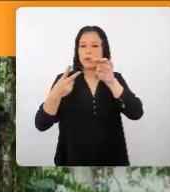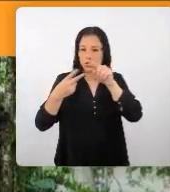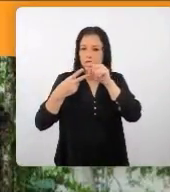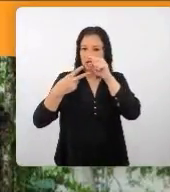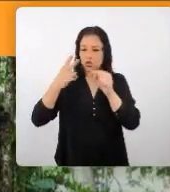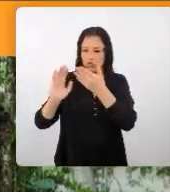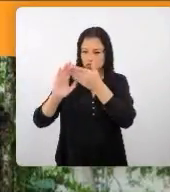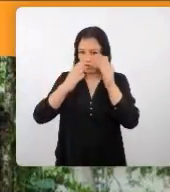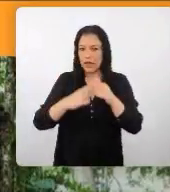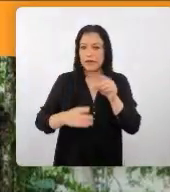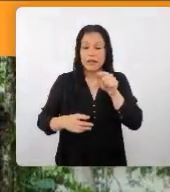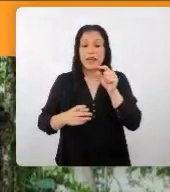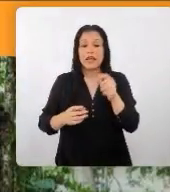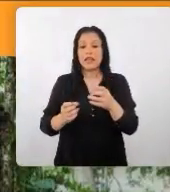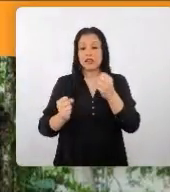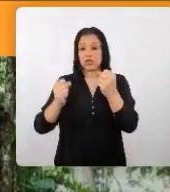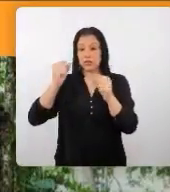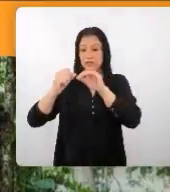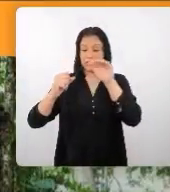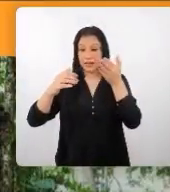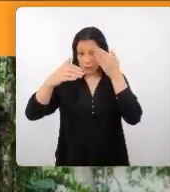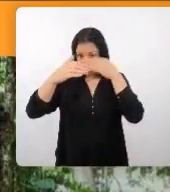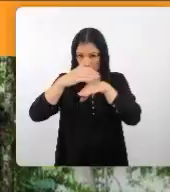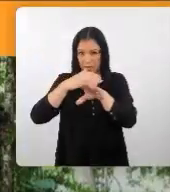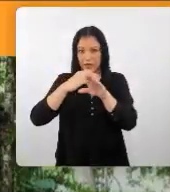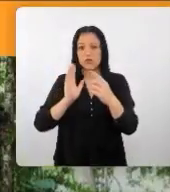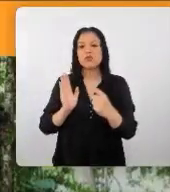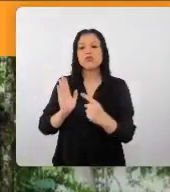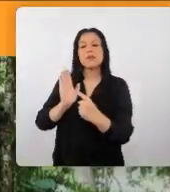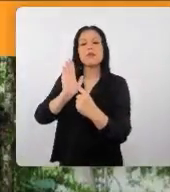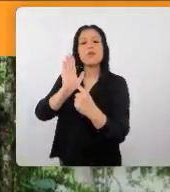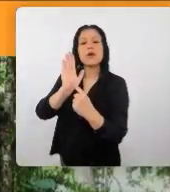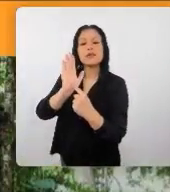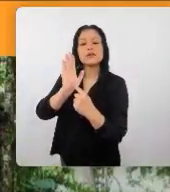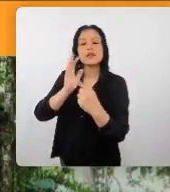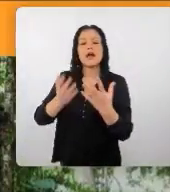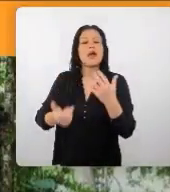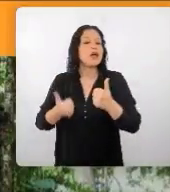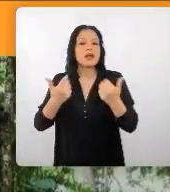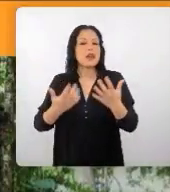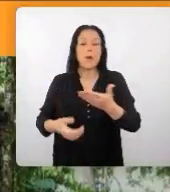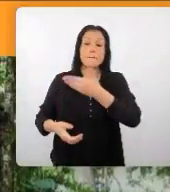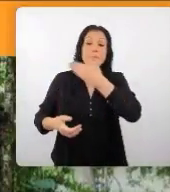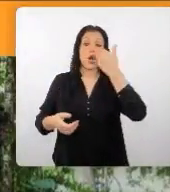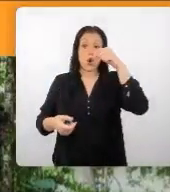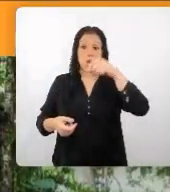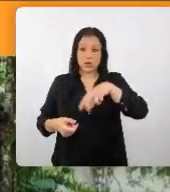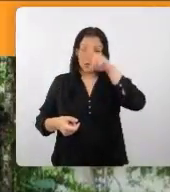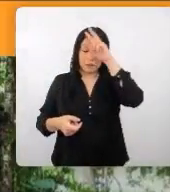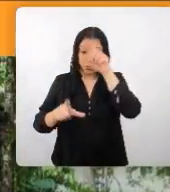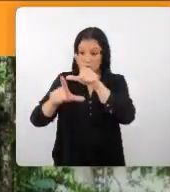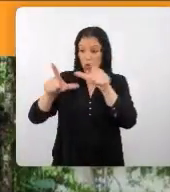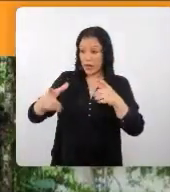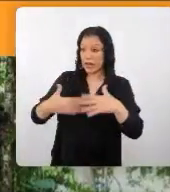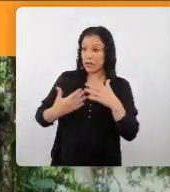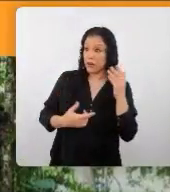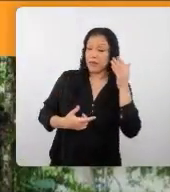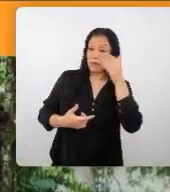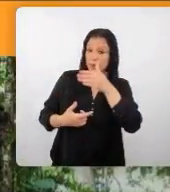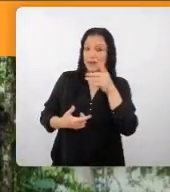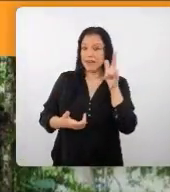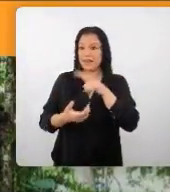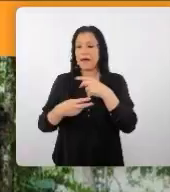dentro de este camión se creó una exhibición que presentó lo mejor de nuestros destinos turísticos